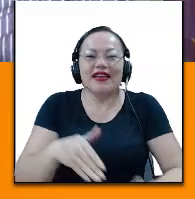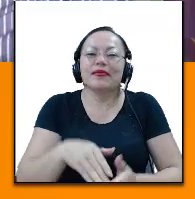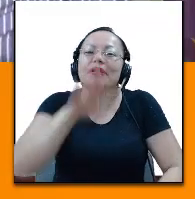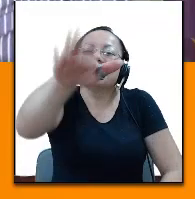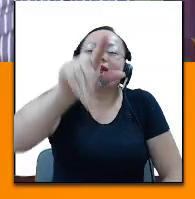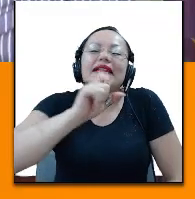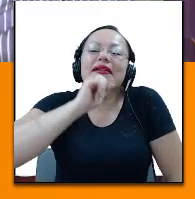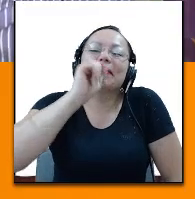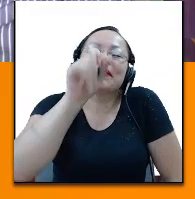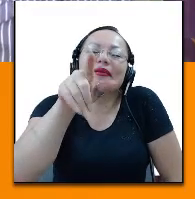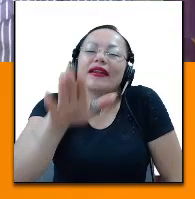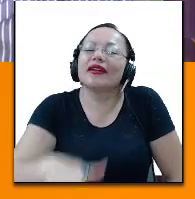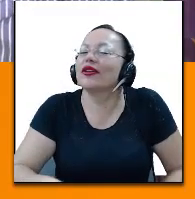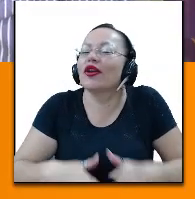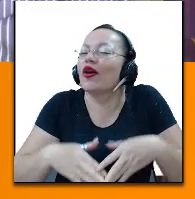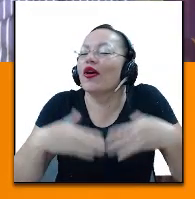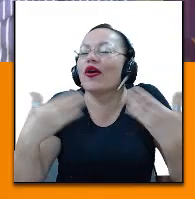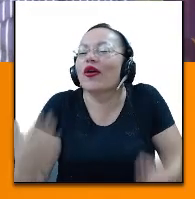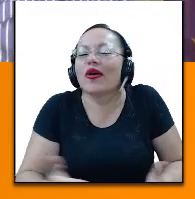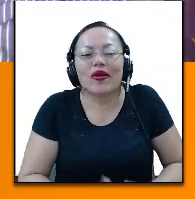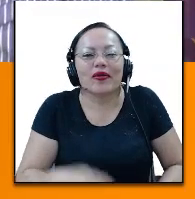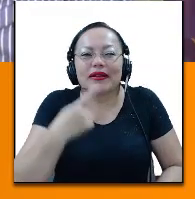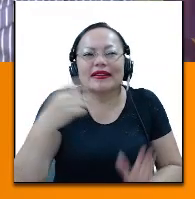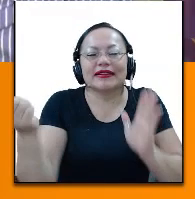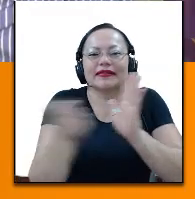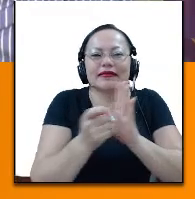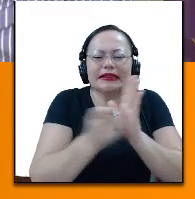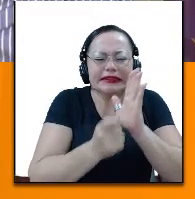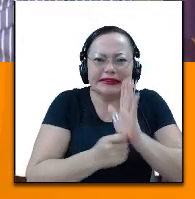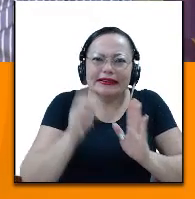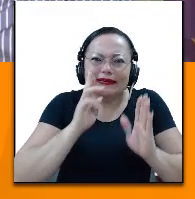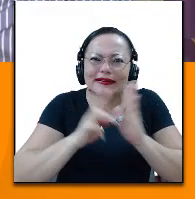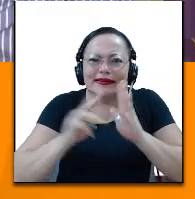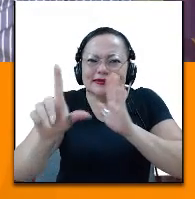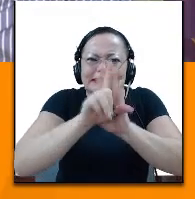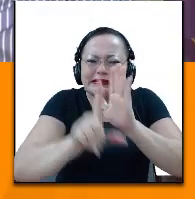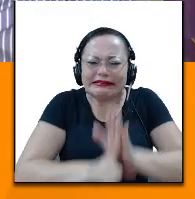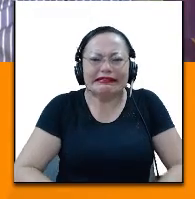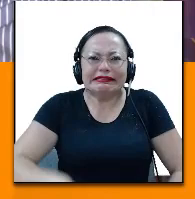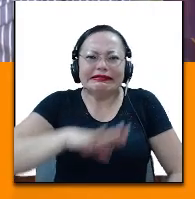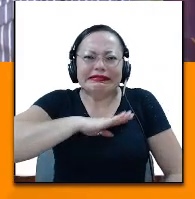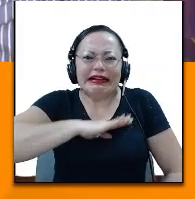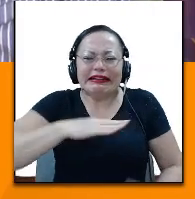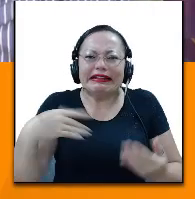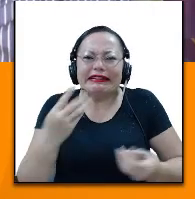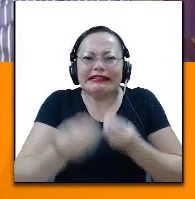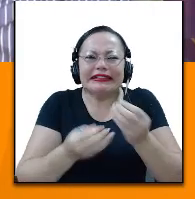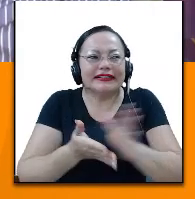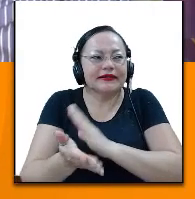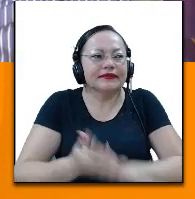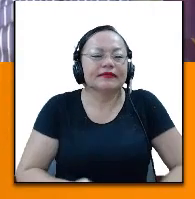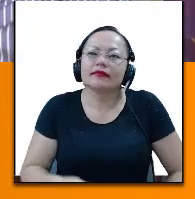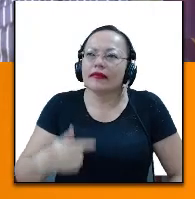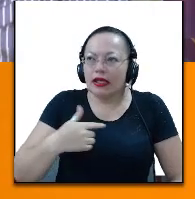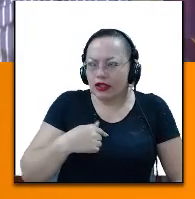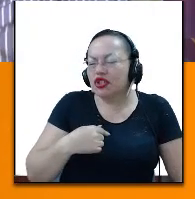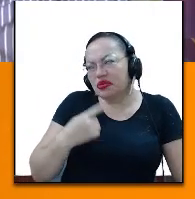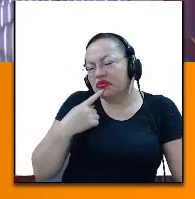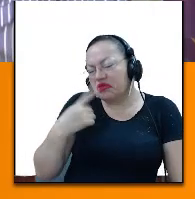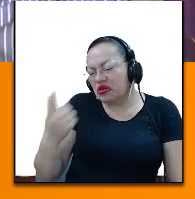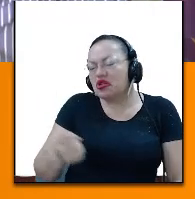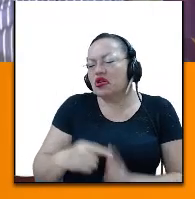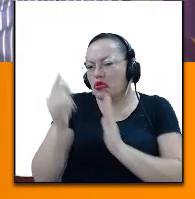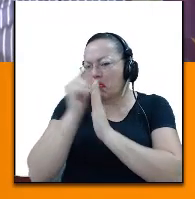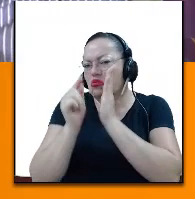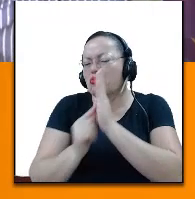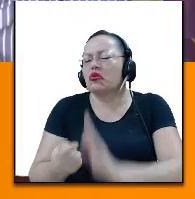¿cómo Contentos. viste los diferentes puntos que sacó la alcaldía para el día de hoy? Considero que han sido unos puntos muy